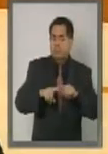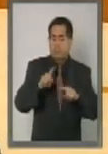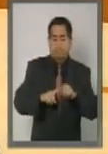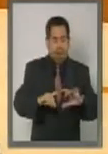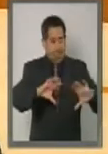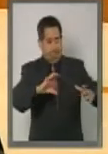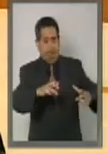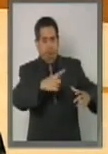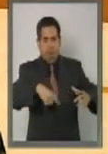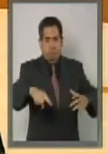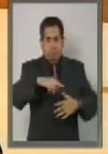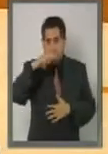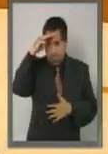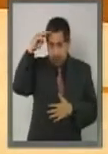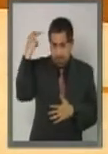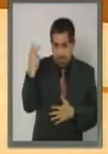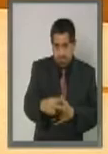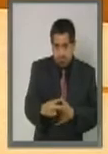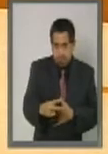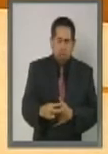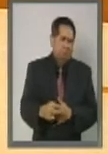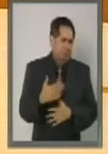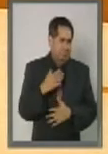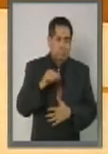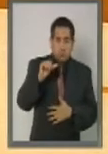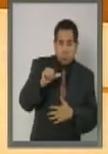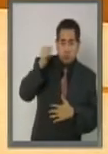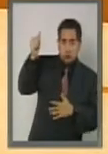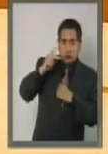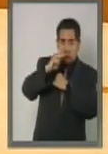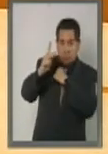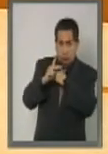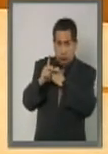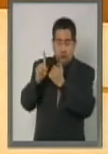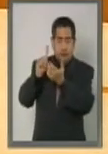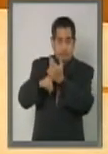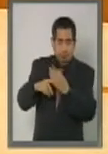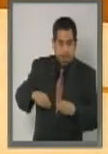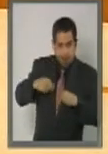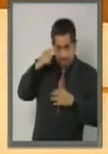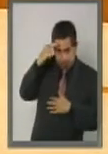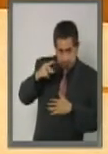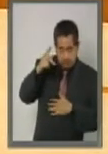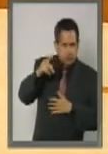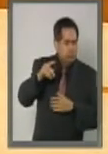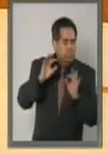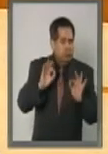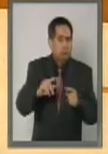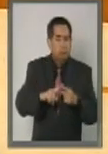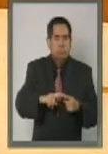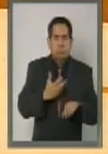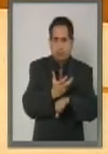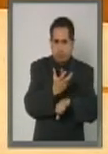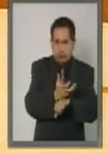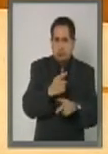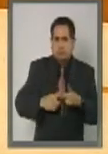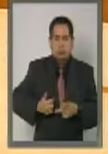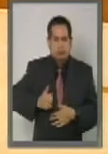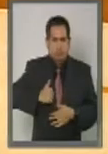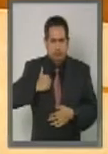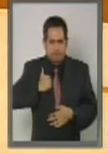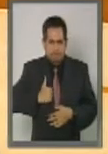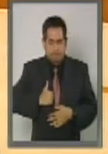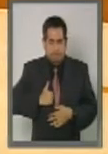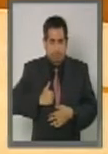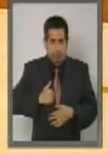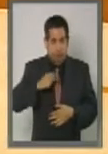comunidad mexicana en el exterior, particularmente en los Estados Unidos y en Canadá. Los paisanos